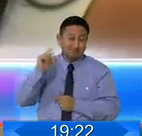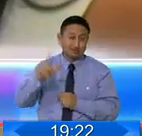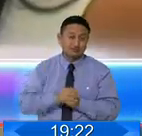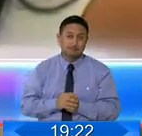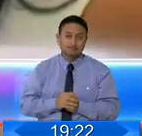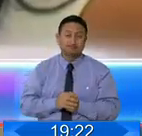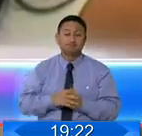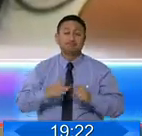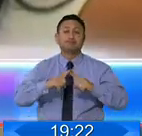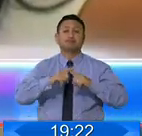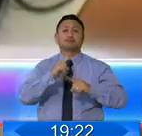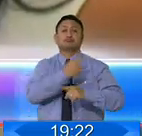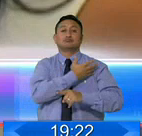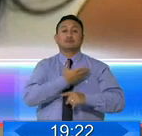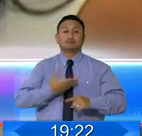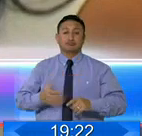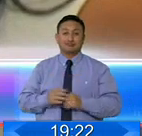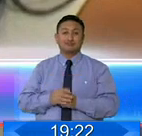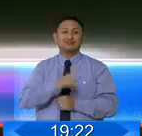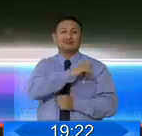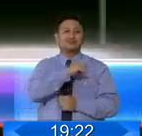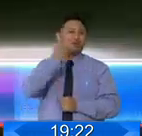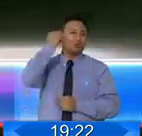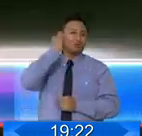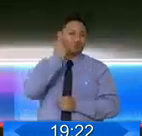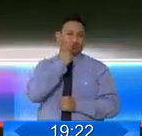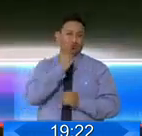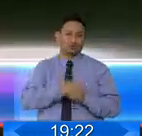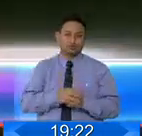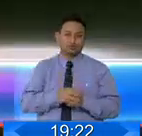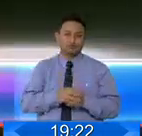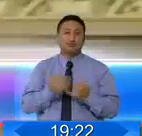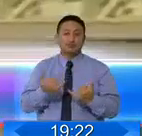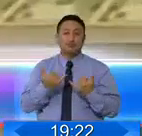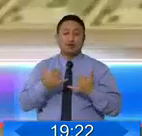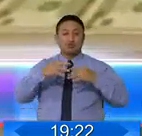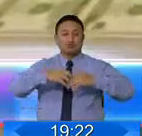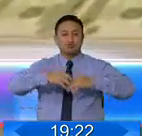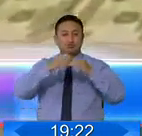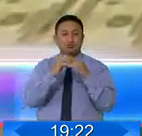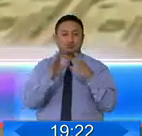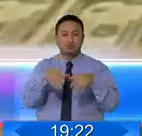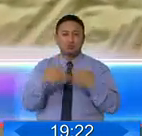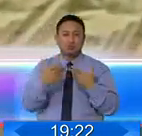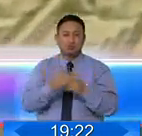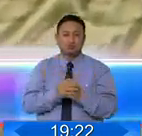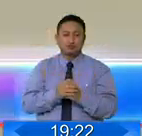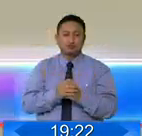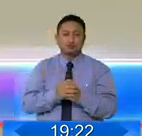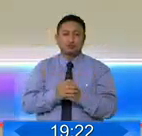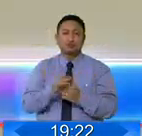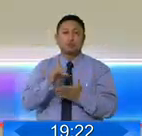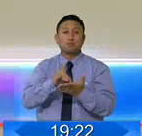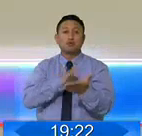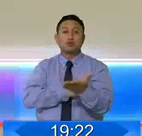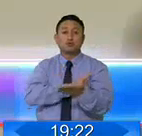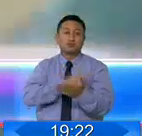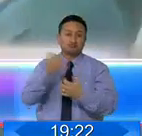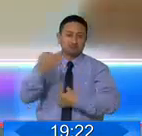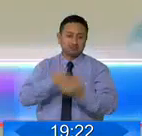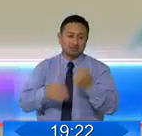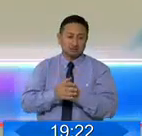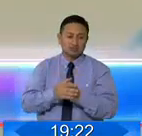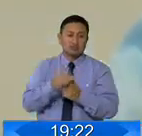el ex vicepresidente de Ecuador, Alberto Dajic, para salir de la crisis hay que tener un programa multianual. Con un programa que nos diga, de aquí